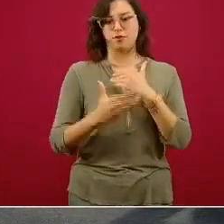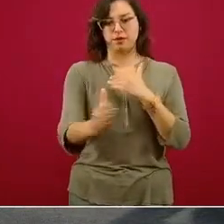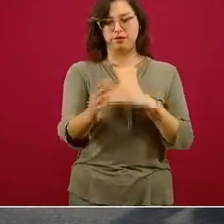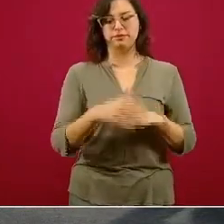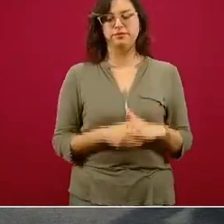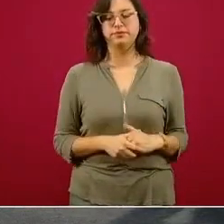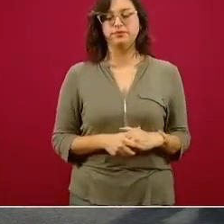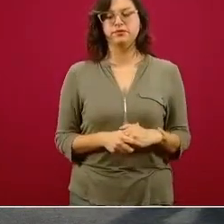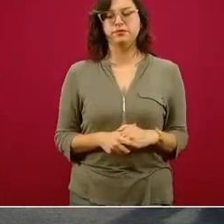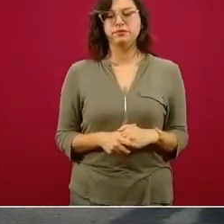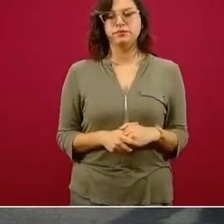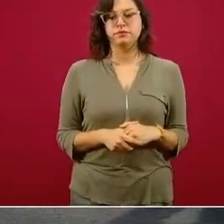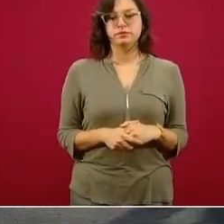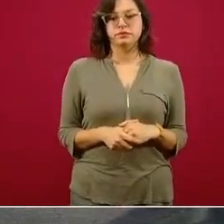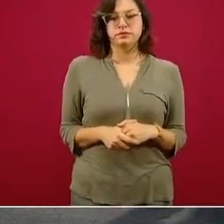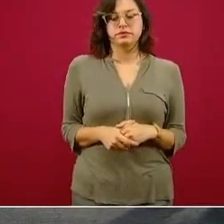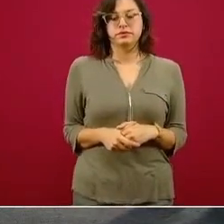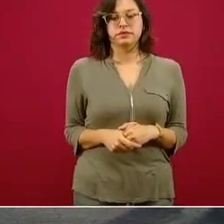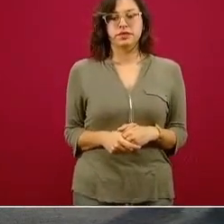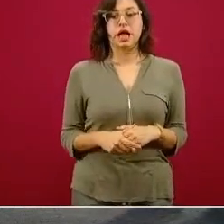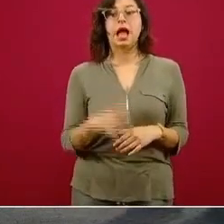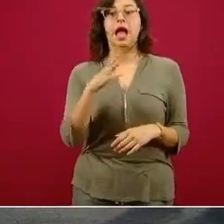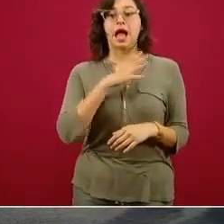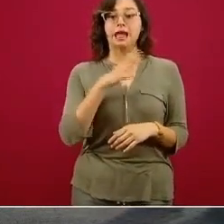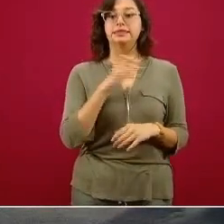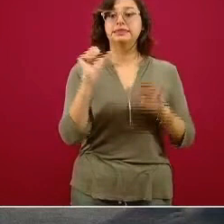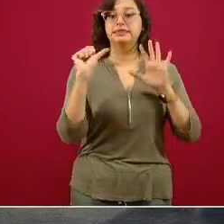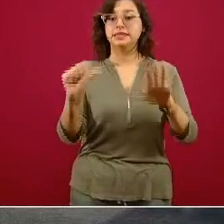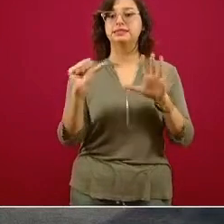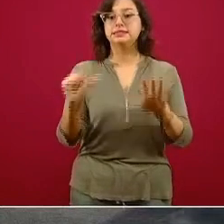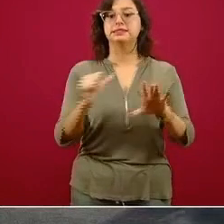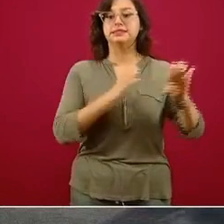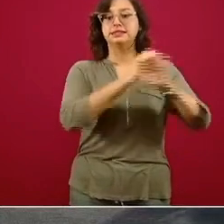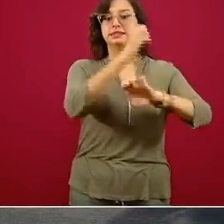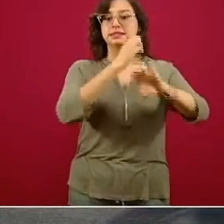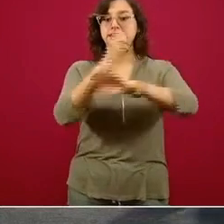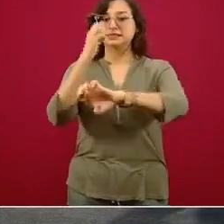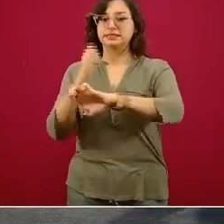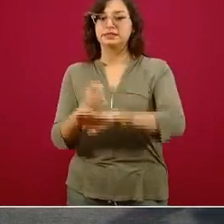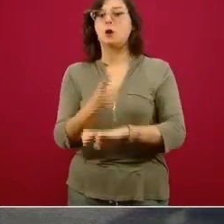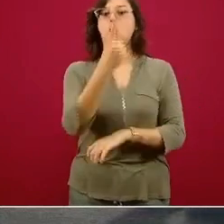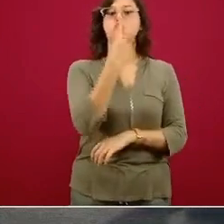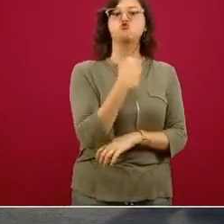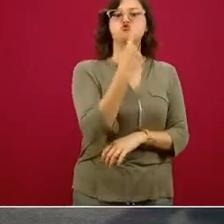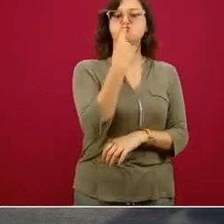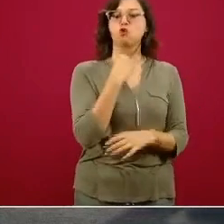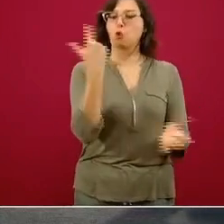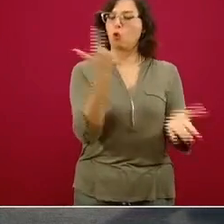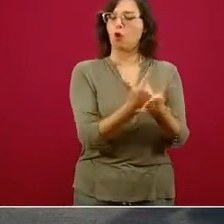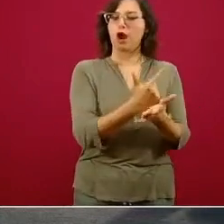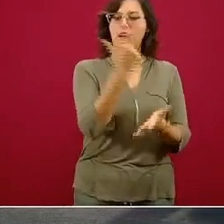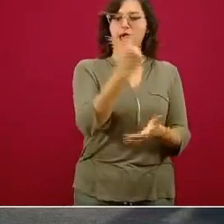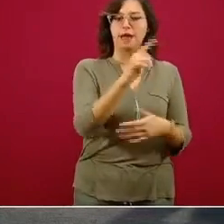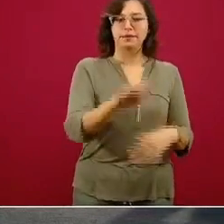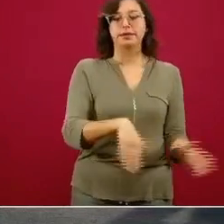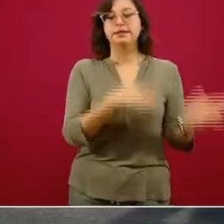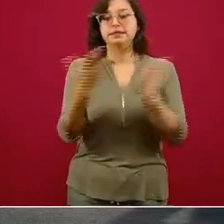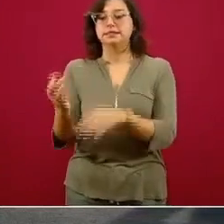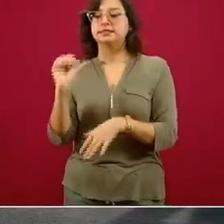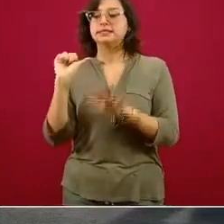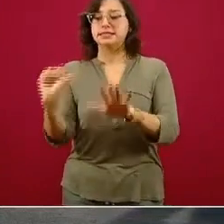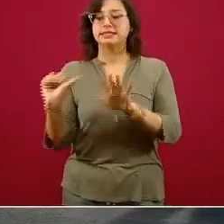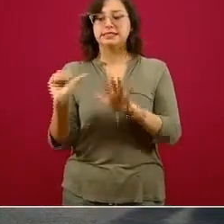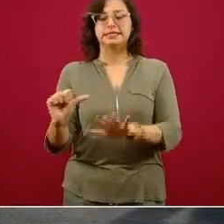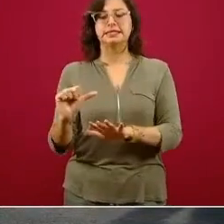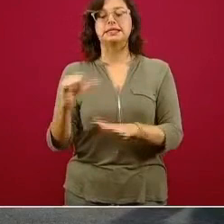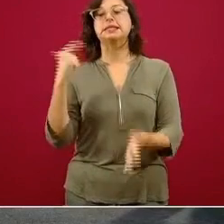que tenemos 16 entidades federativas en un nivel de riesgo máximo, que es el rojo, y las otras 16 en un nivel de